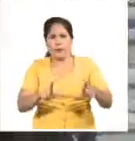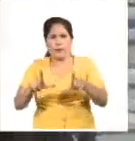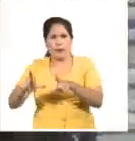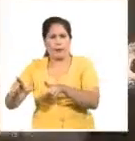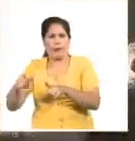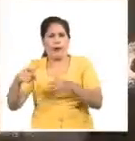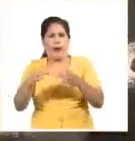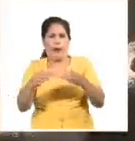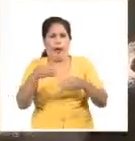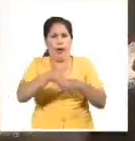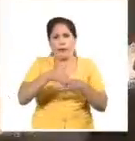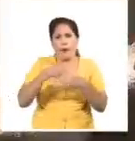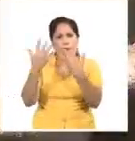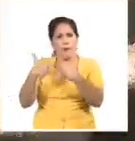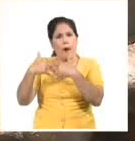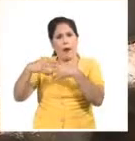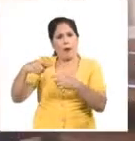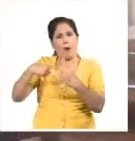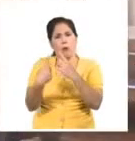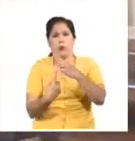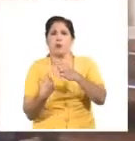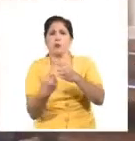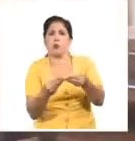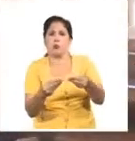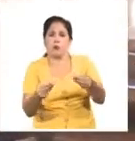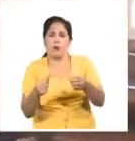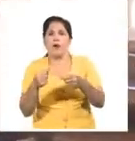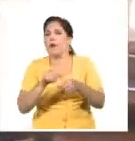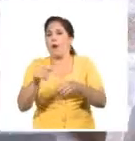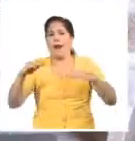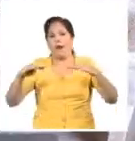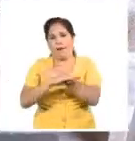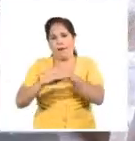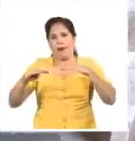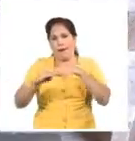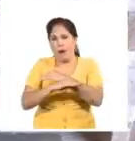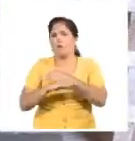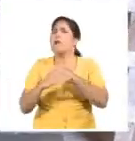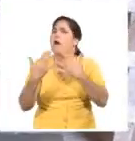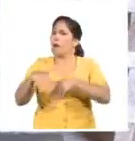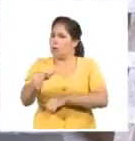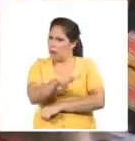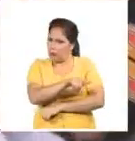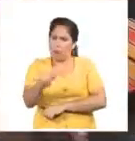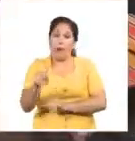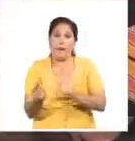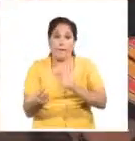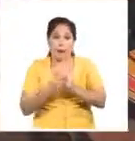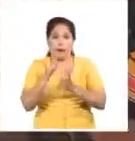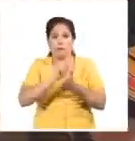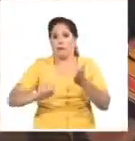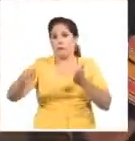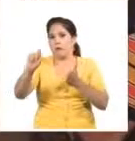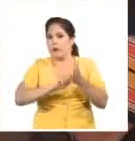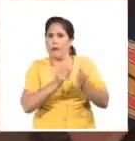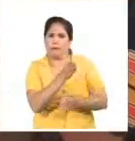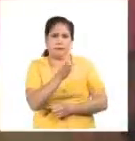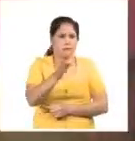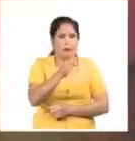ladrillos, molinos para áridos, además asume el arreglo de viales urbanos y rurales, se incluyó también en el importante